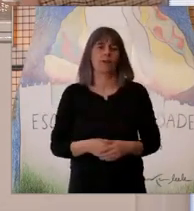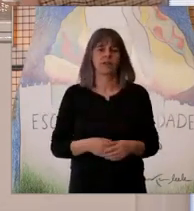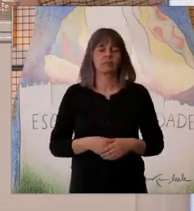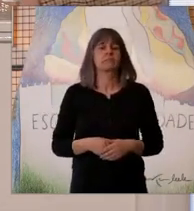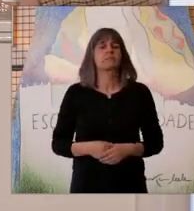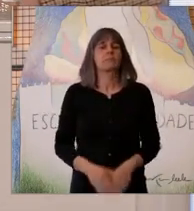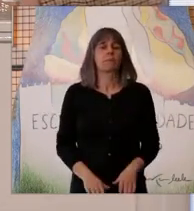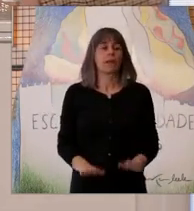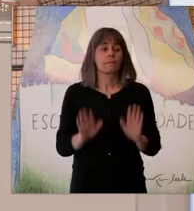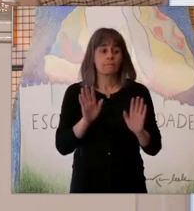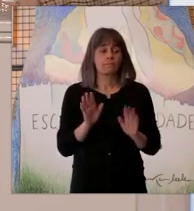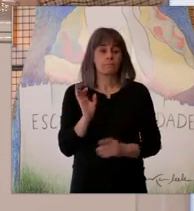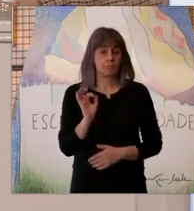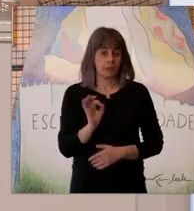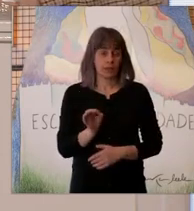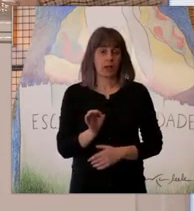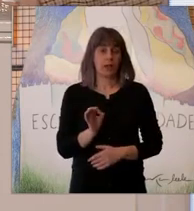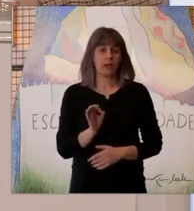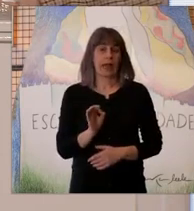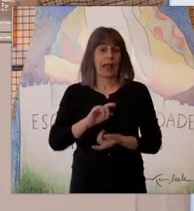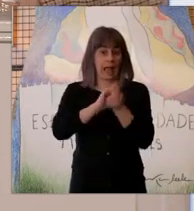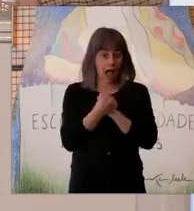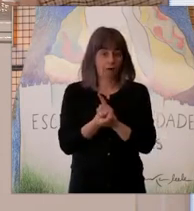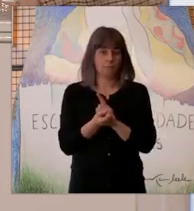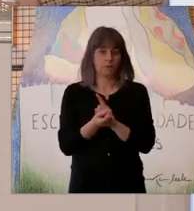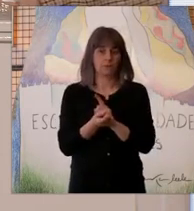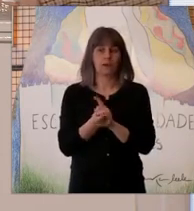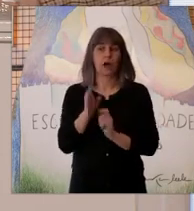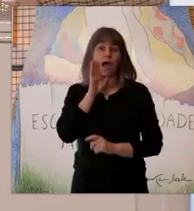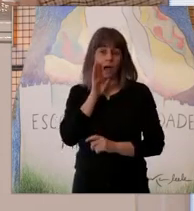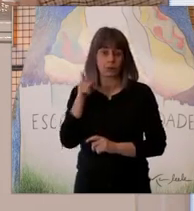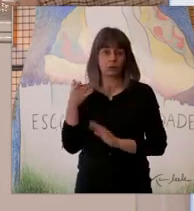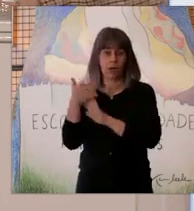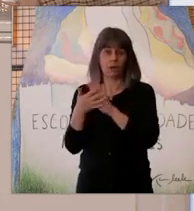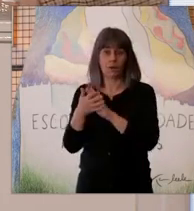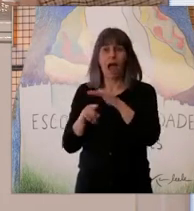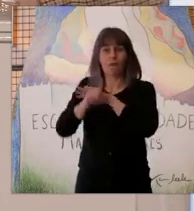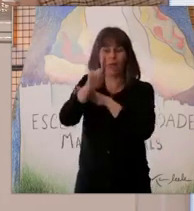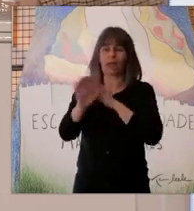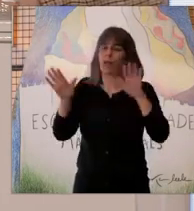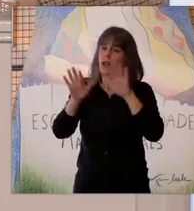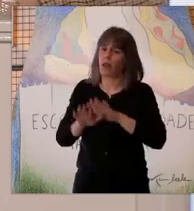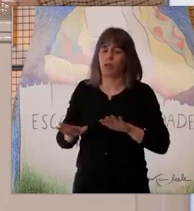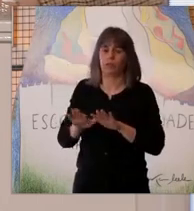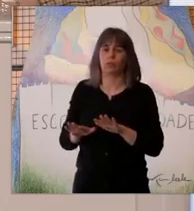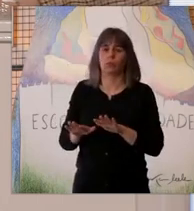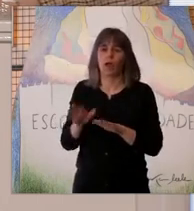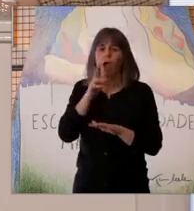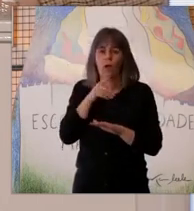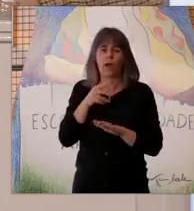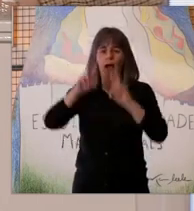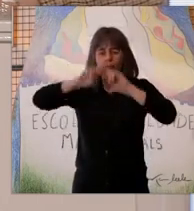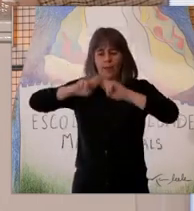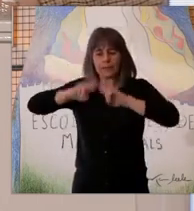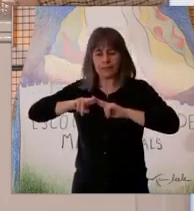pero sí que es cierto que el cambio antes decías los avances van muy lentos todos muy lentos y ahora hacemos un análisis rápido